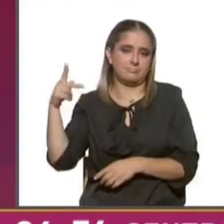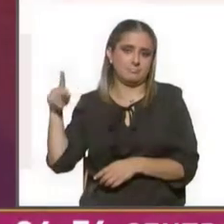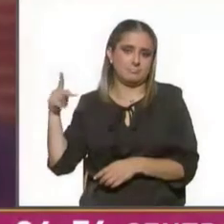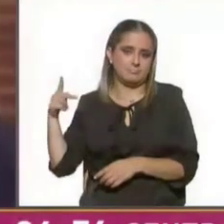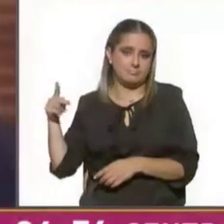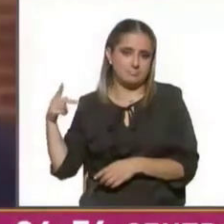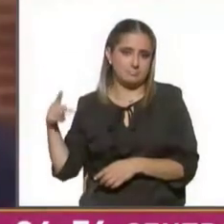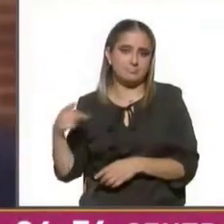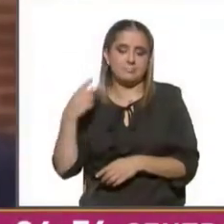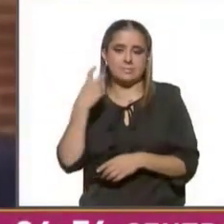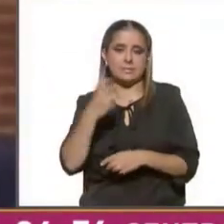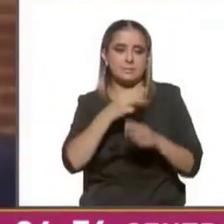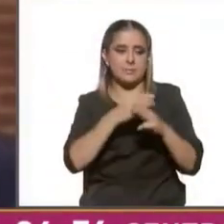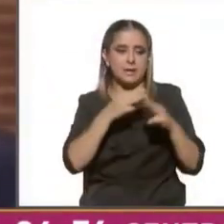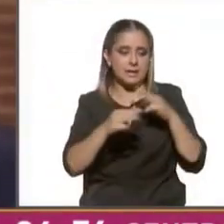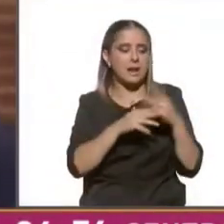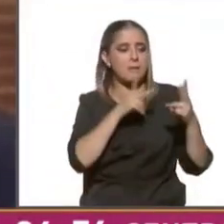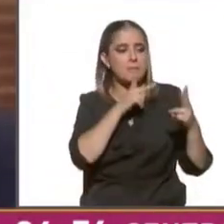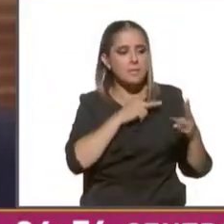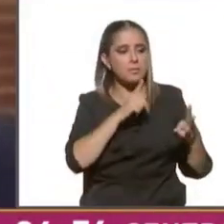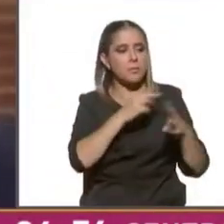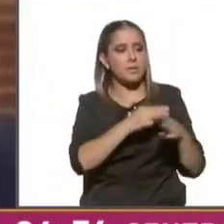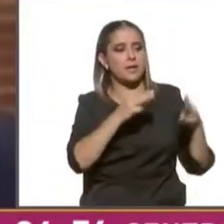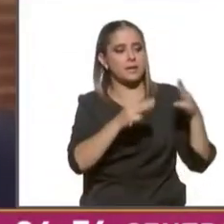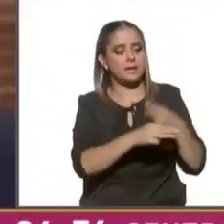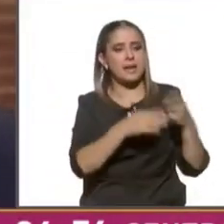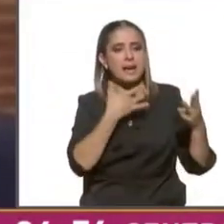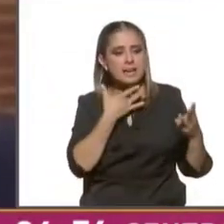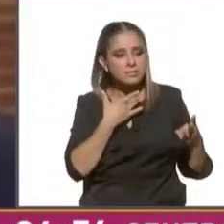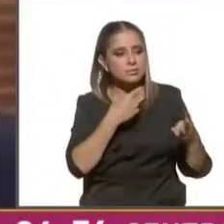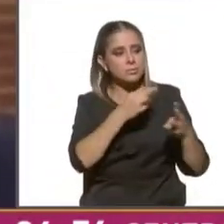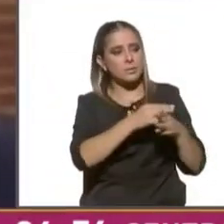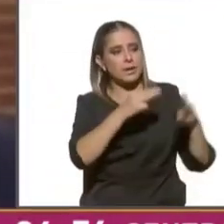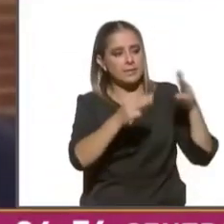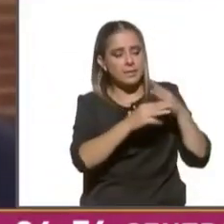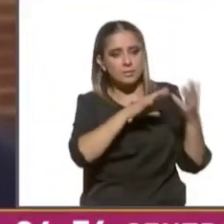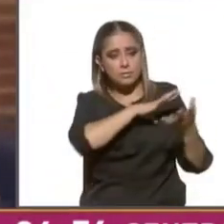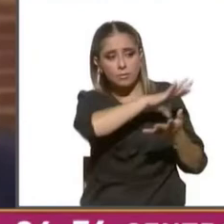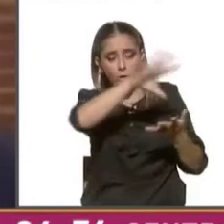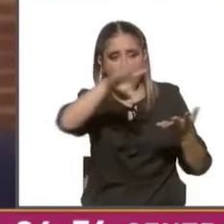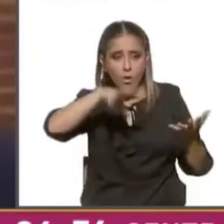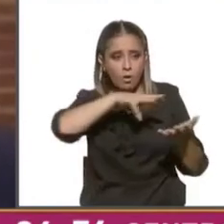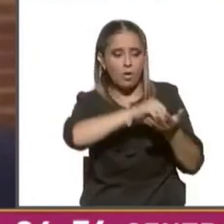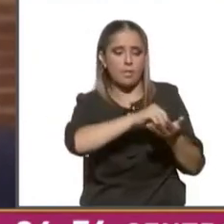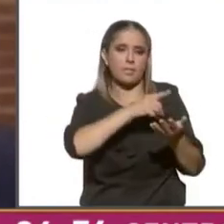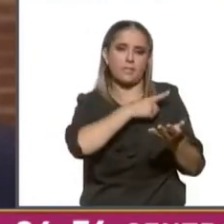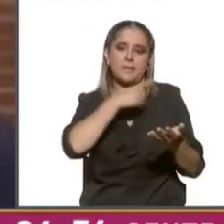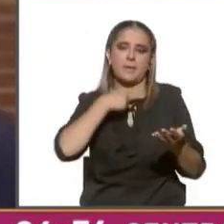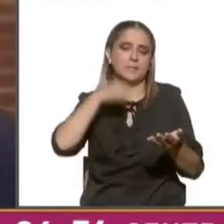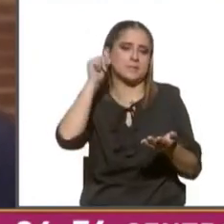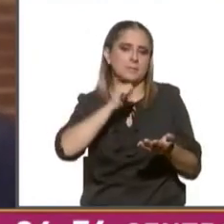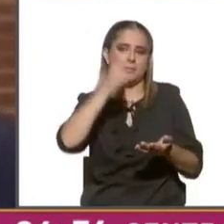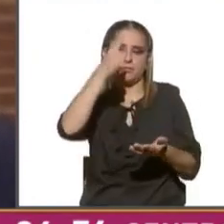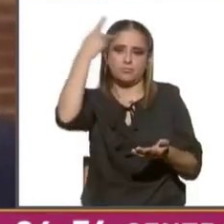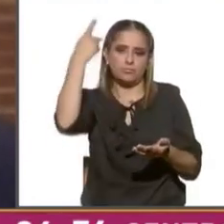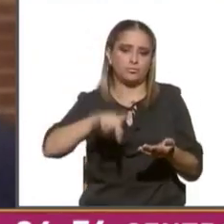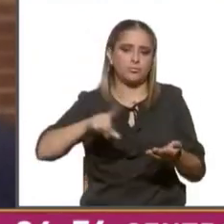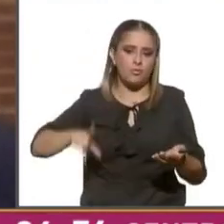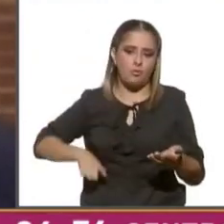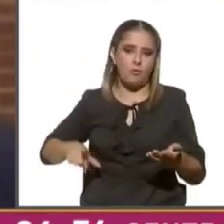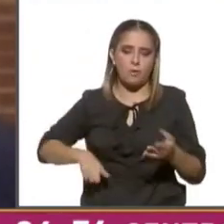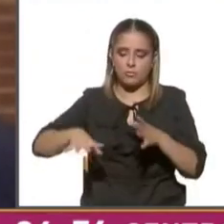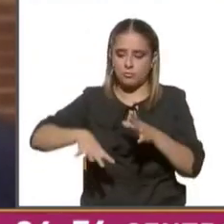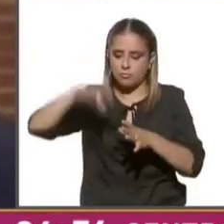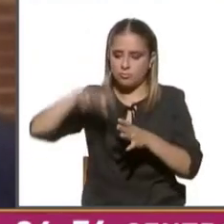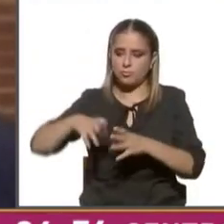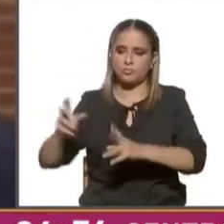otros materiales, como otros minerales, lo mejor es que los regule, que los explote el Estado